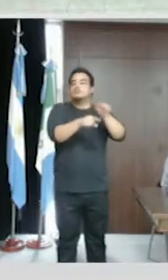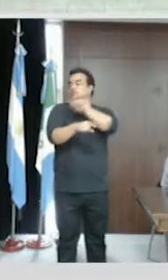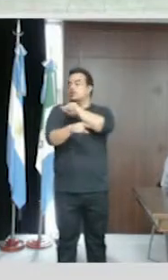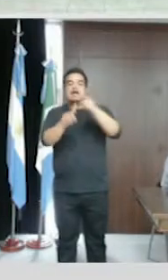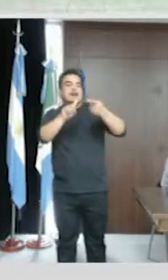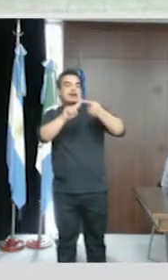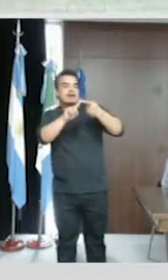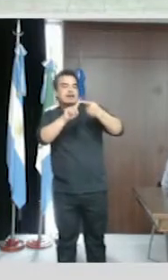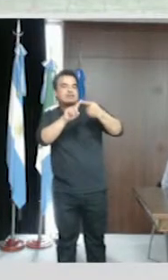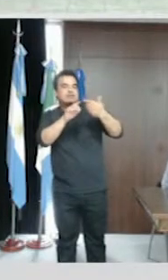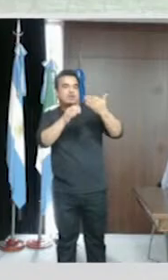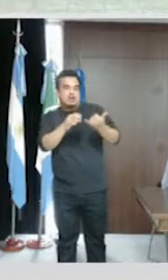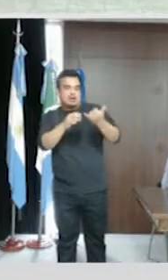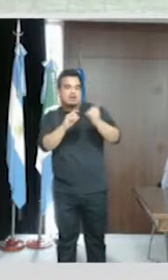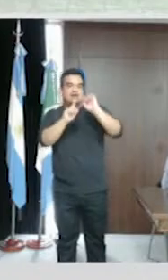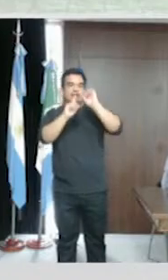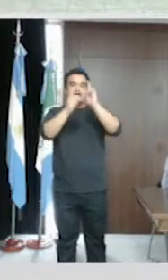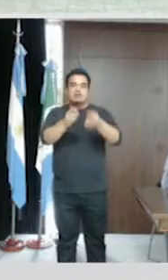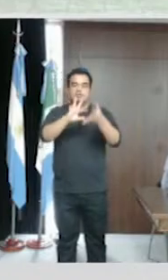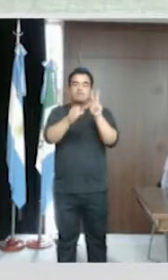apoyarse. Continuidad de los cuidados,